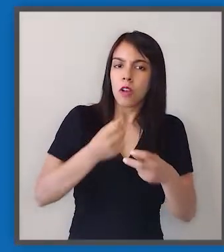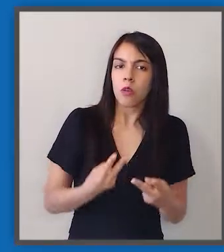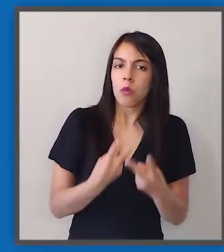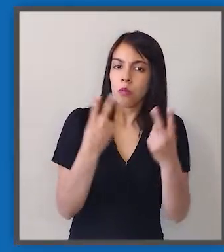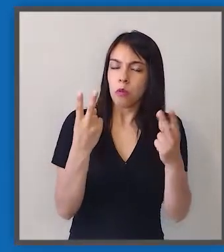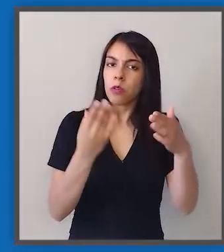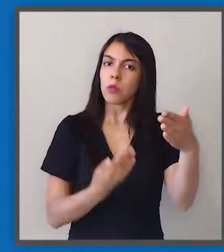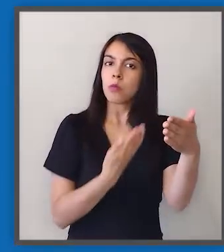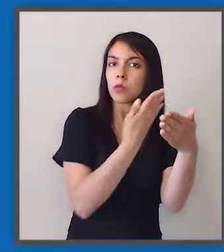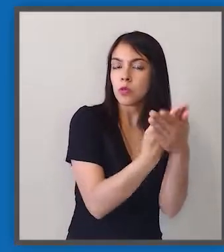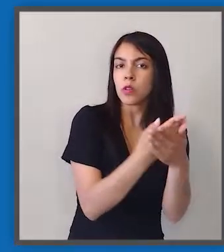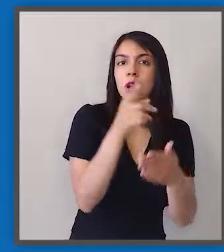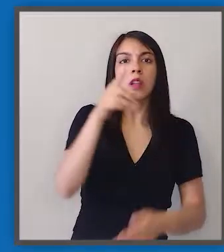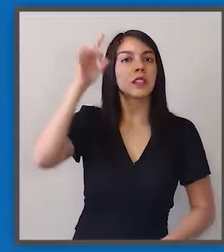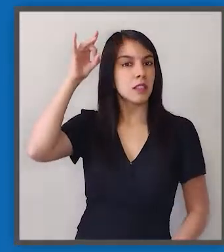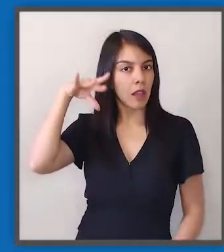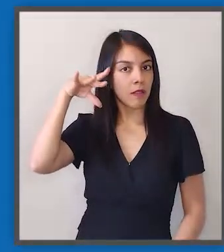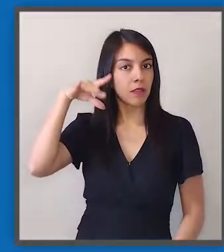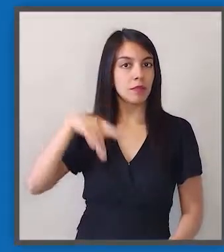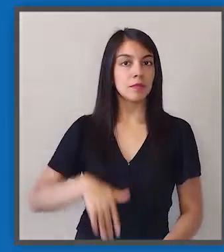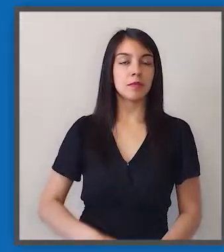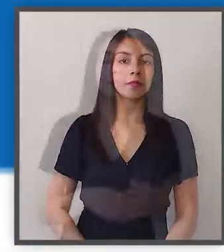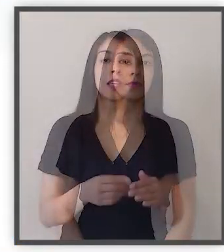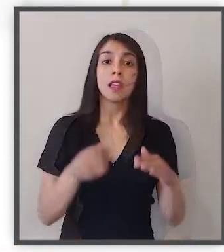¿Sabes cómo postular a un empleo público?